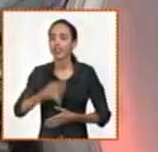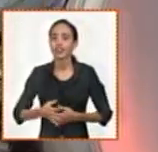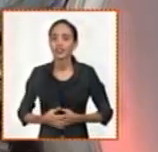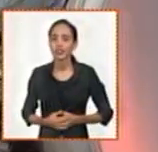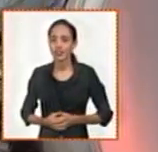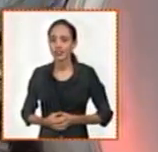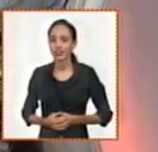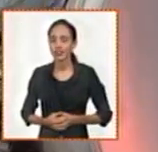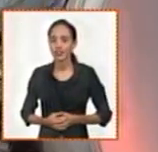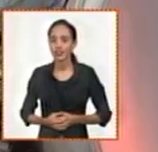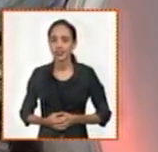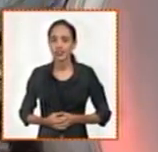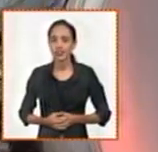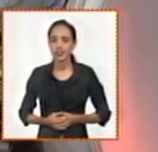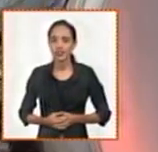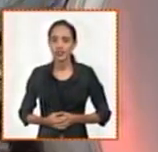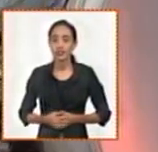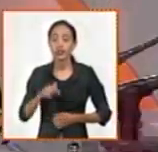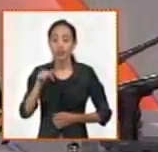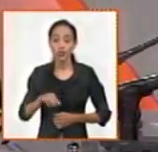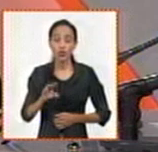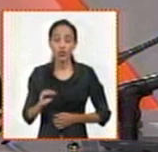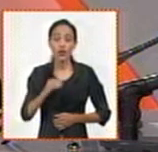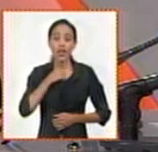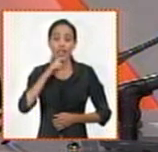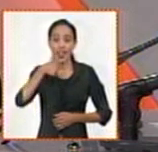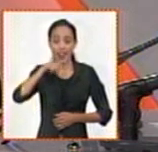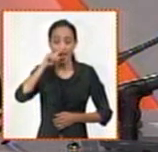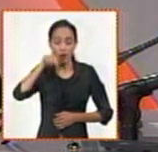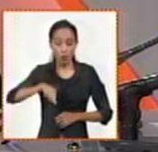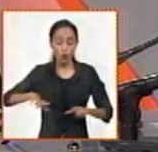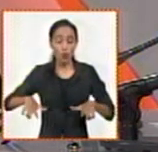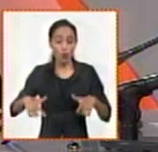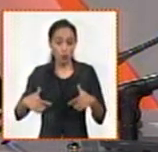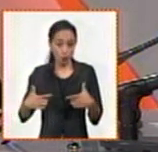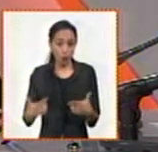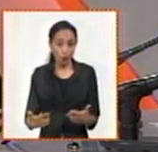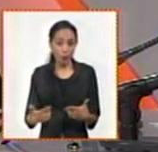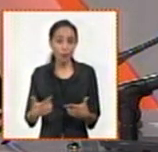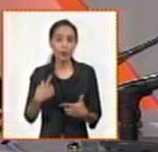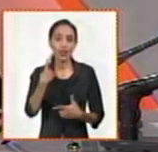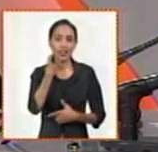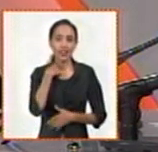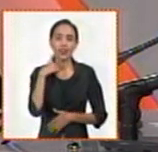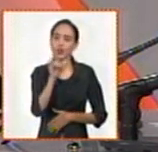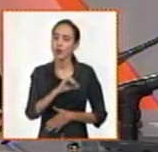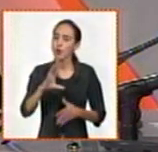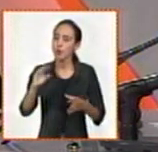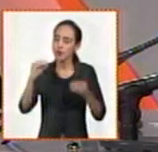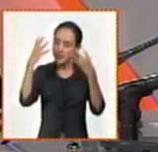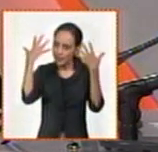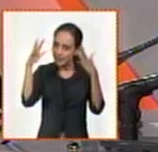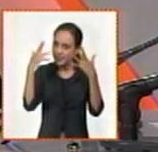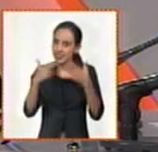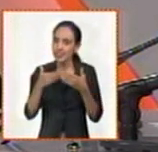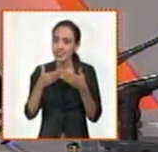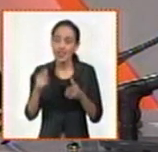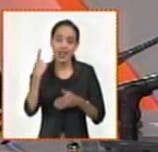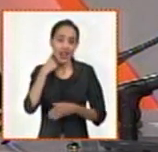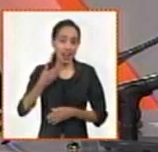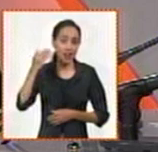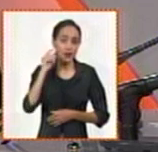No, yo digo Lelán, sí. Lelán que cumple hoy, está cumpliendo años hoy. Bueno, pues muchísimas felicidades, se inauguró